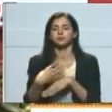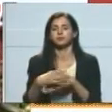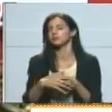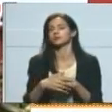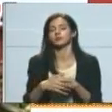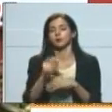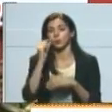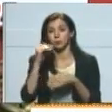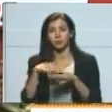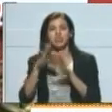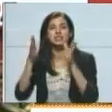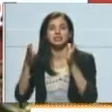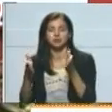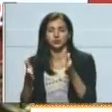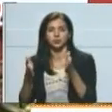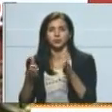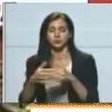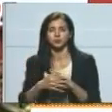compañero ministro.